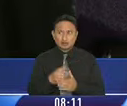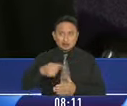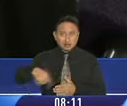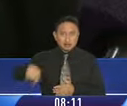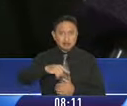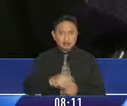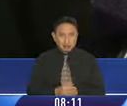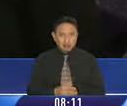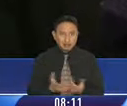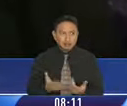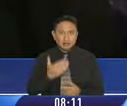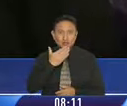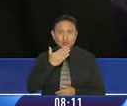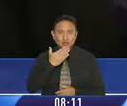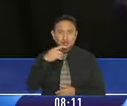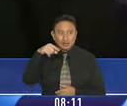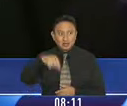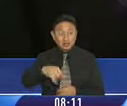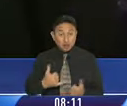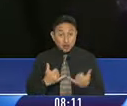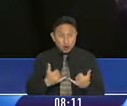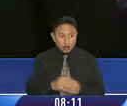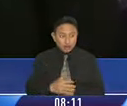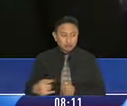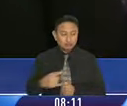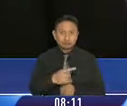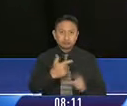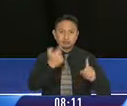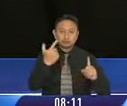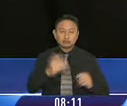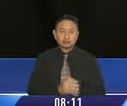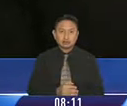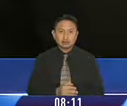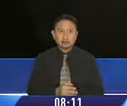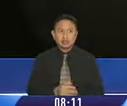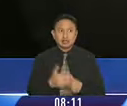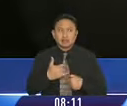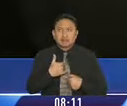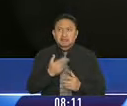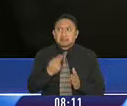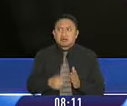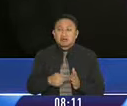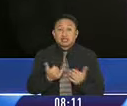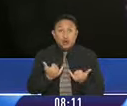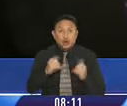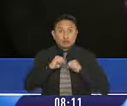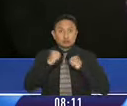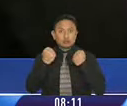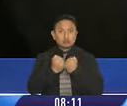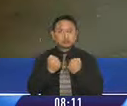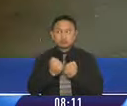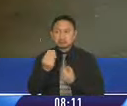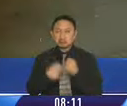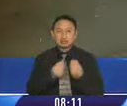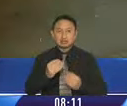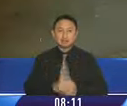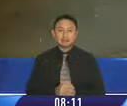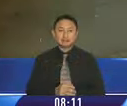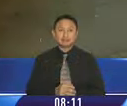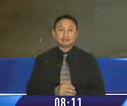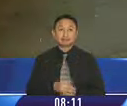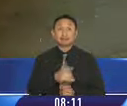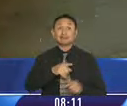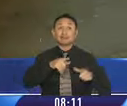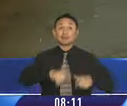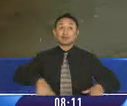uno. ¿Cómo es posible que lleguen de esa manera? En todo caso, yo no sé ¿Qué está pasando con la sociedad? El sector, según